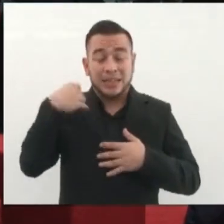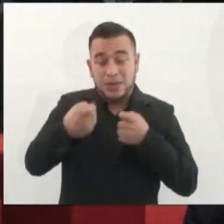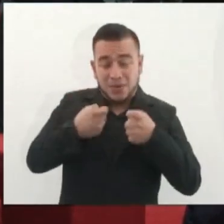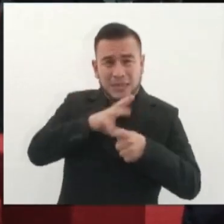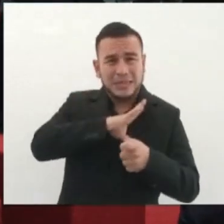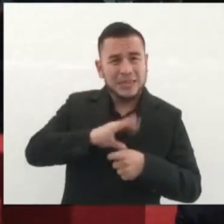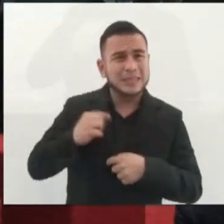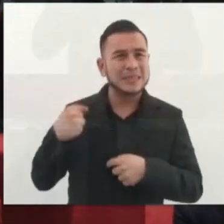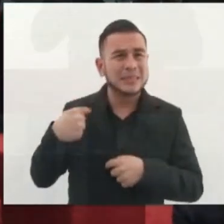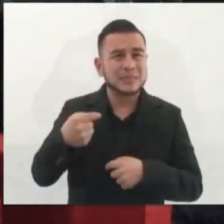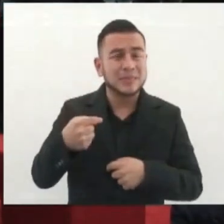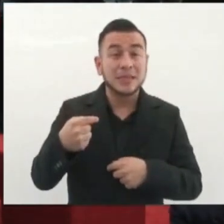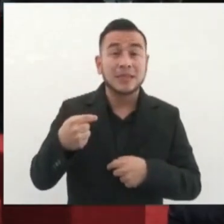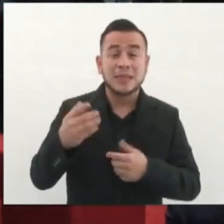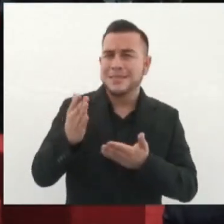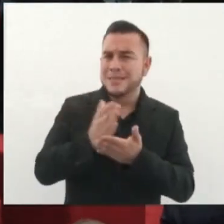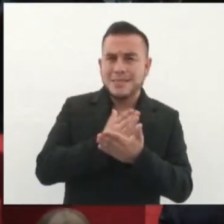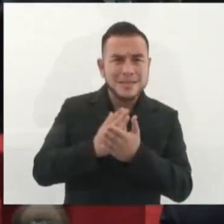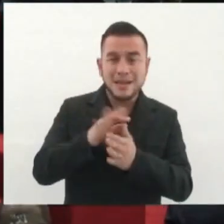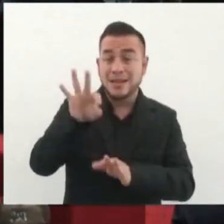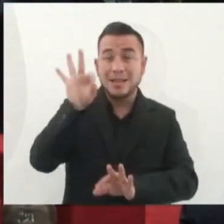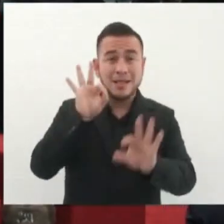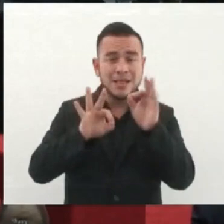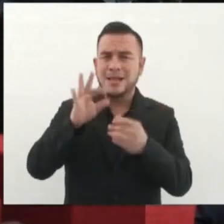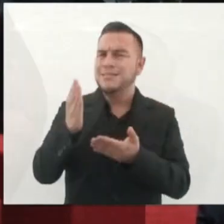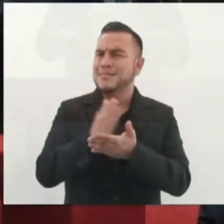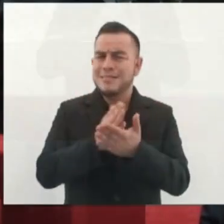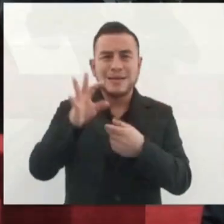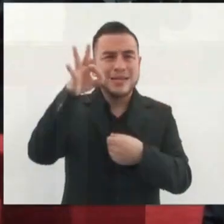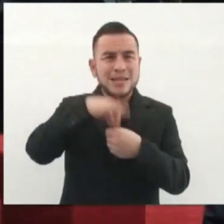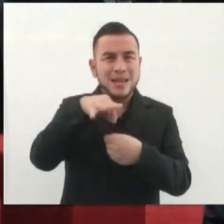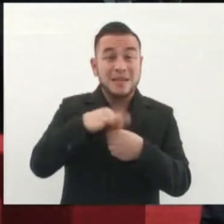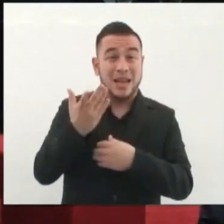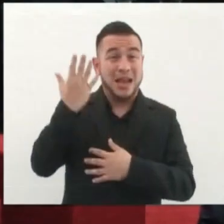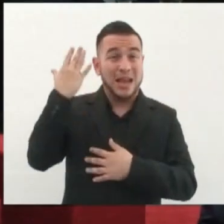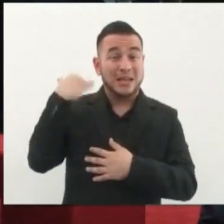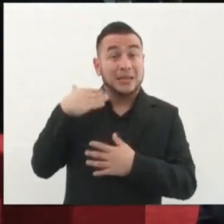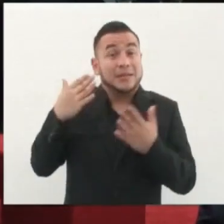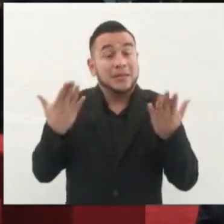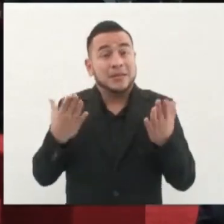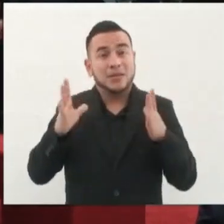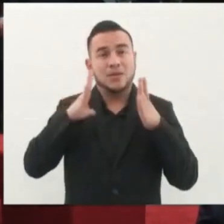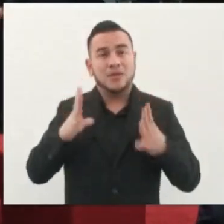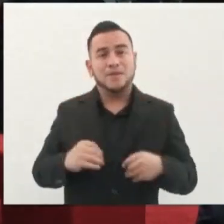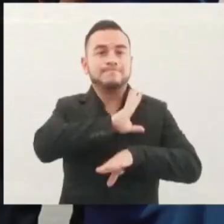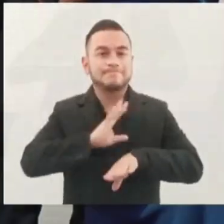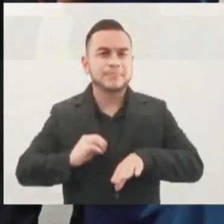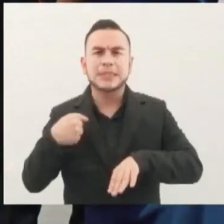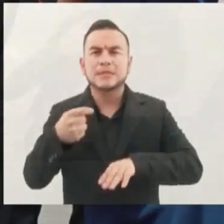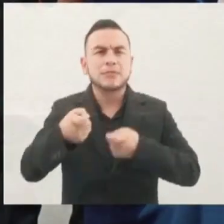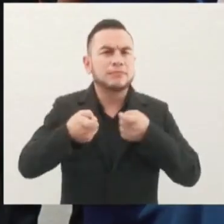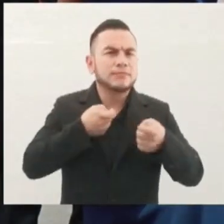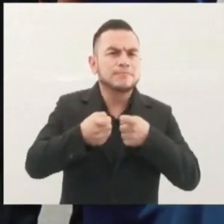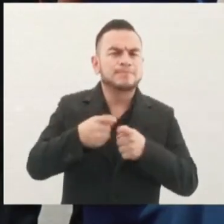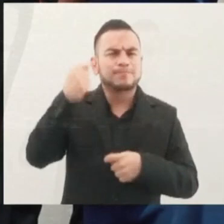siempre, sin que nadie los eligiera. Nadie votó por ellos en elecciones y sin embargo gobiernan el país.